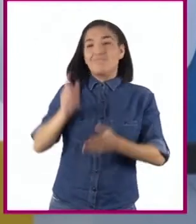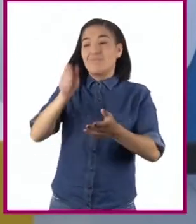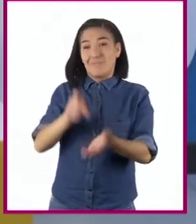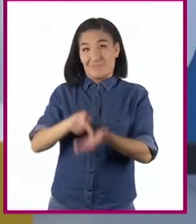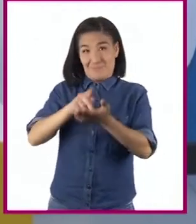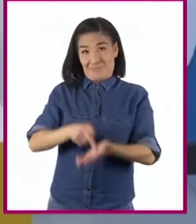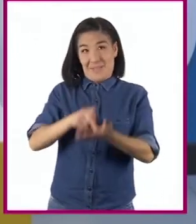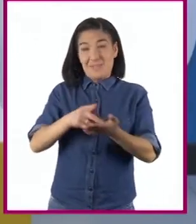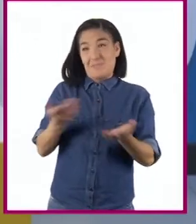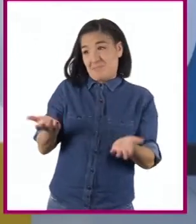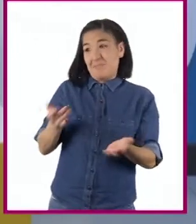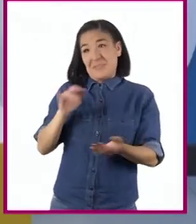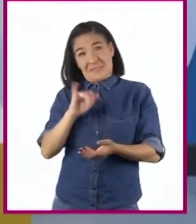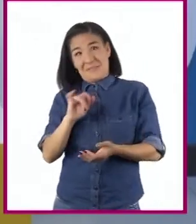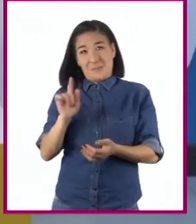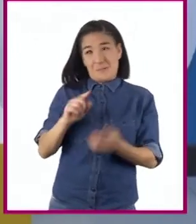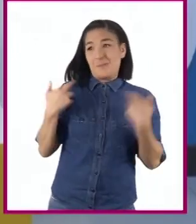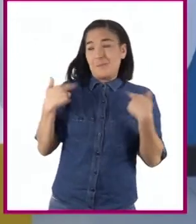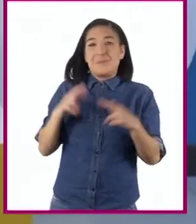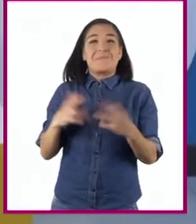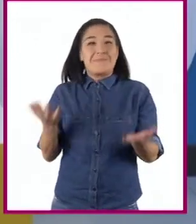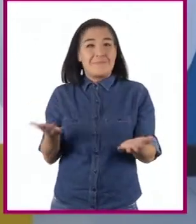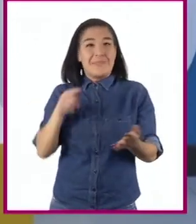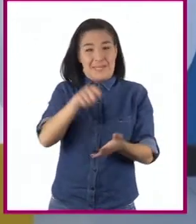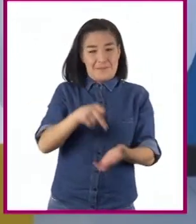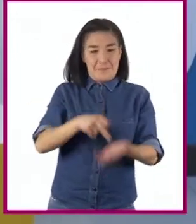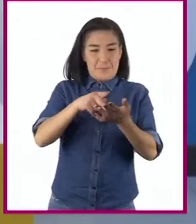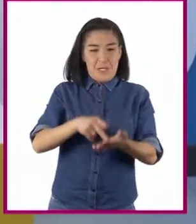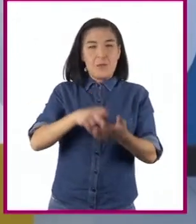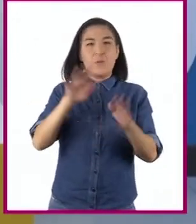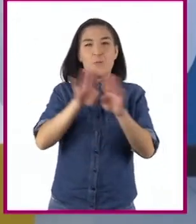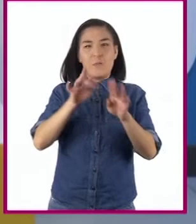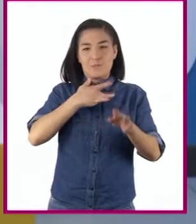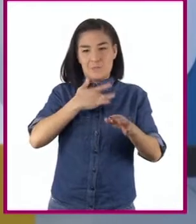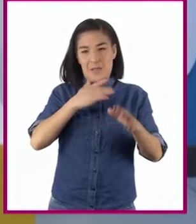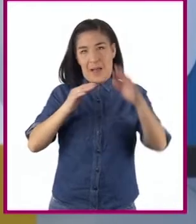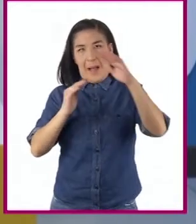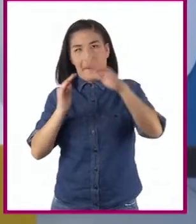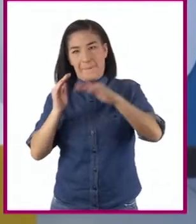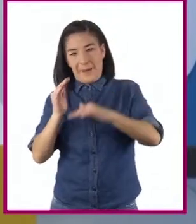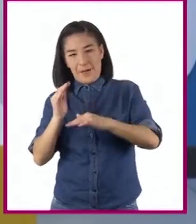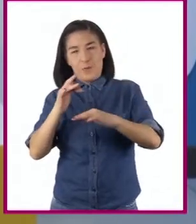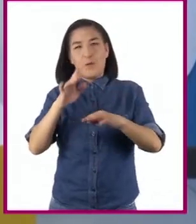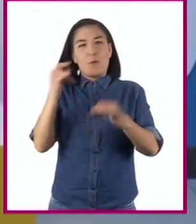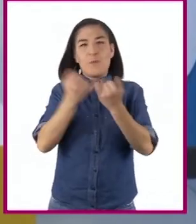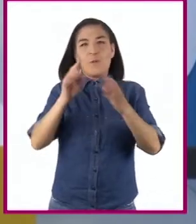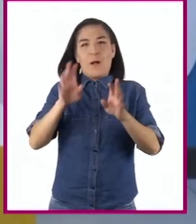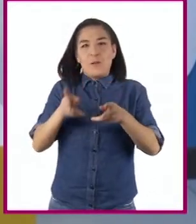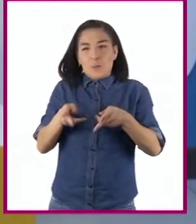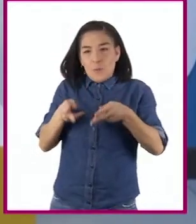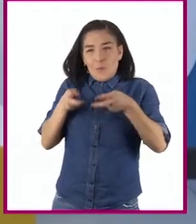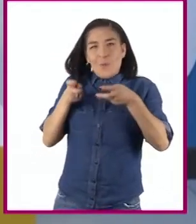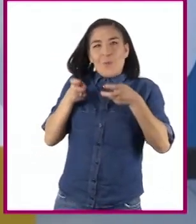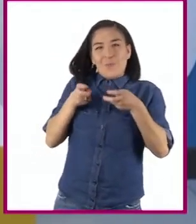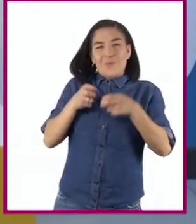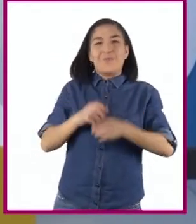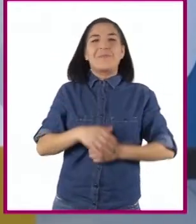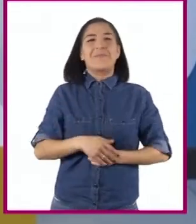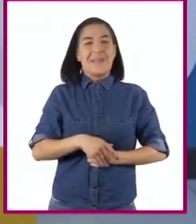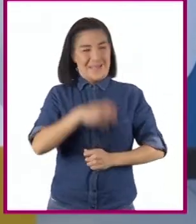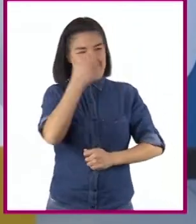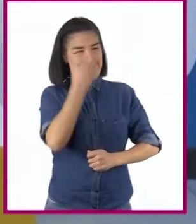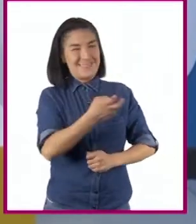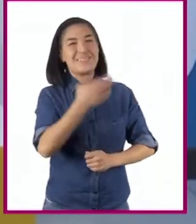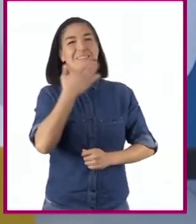peso, ¿no? ¿No, maestra? El peso que va hacia abajo y que está jalando a todos los clavos. En